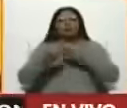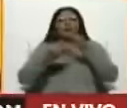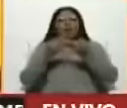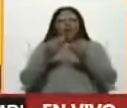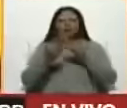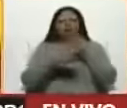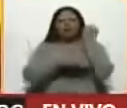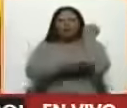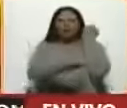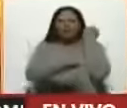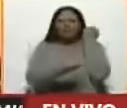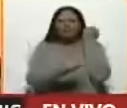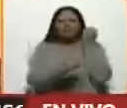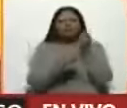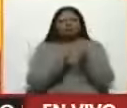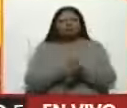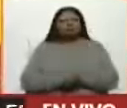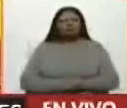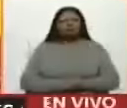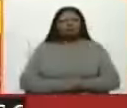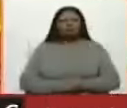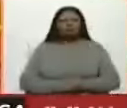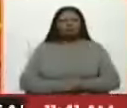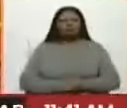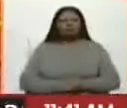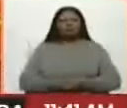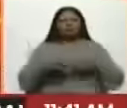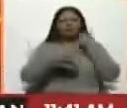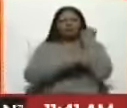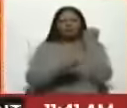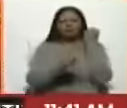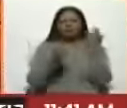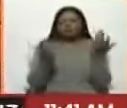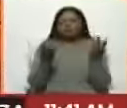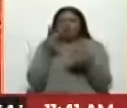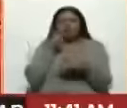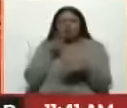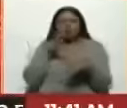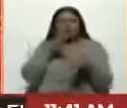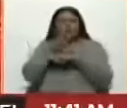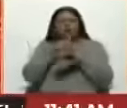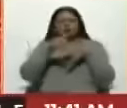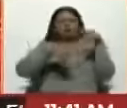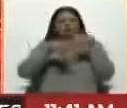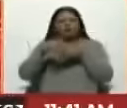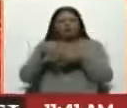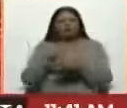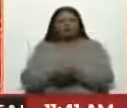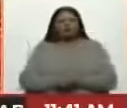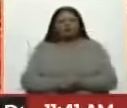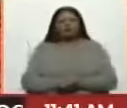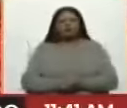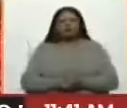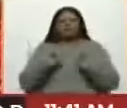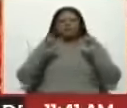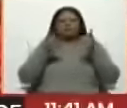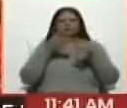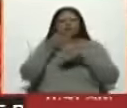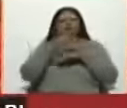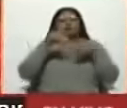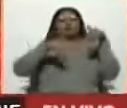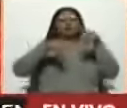fraude, que le habían hecho fraude, cuando todavía el pueblo estaba, más, cuando el pueblo estaba comenzando a votar,